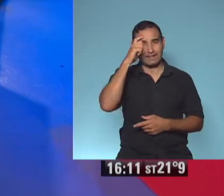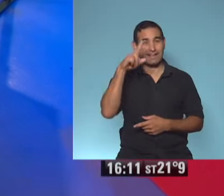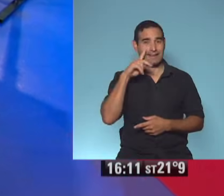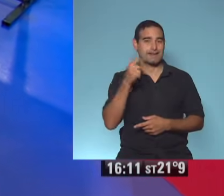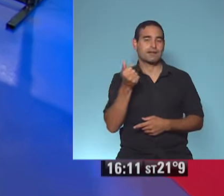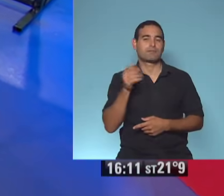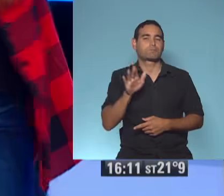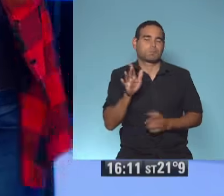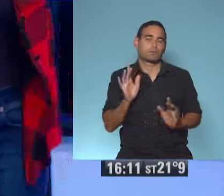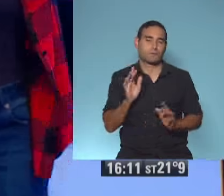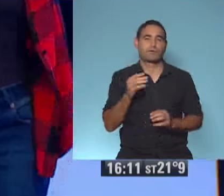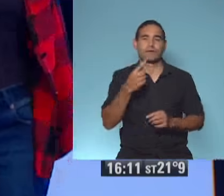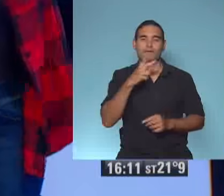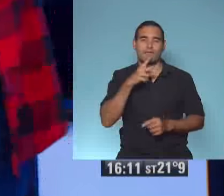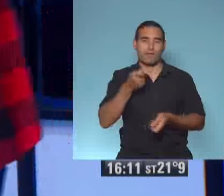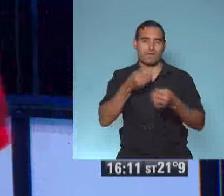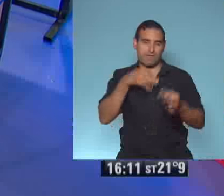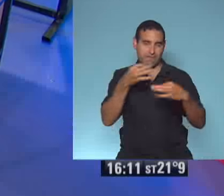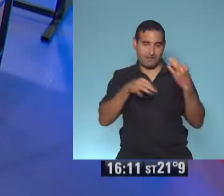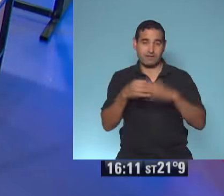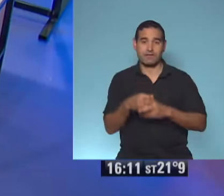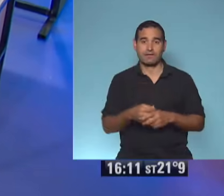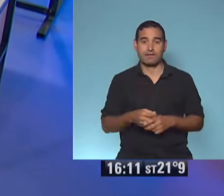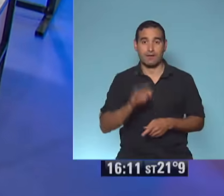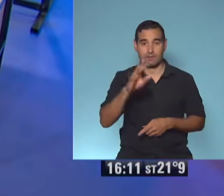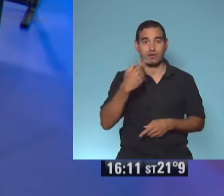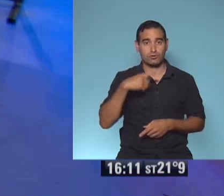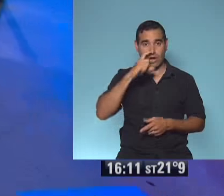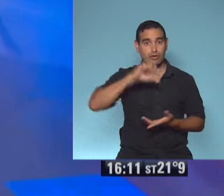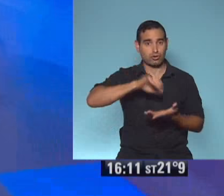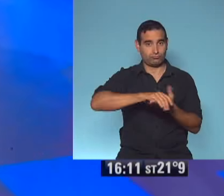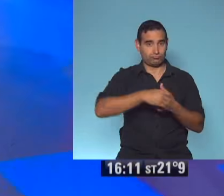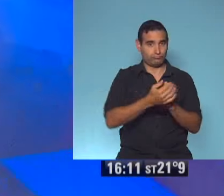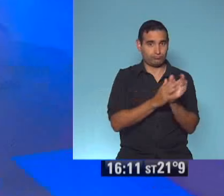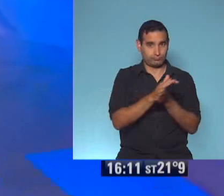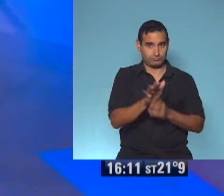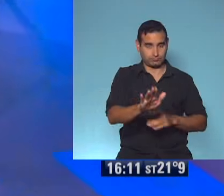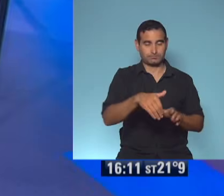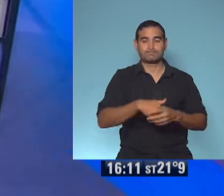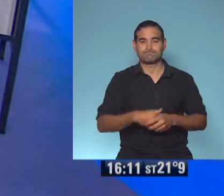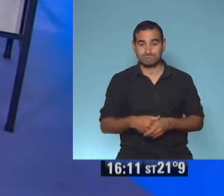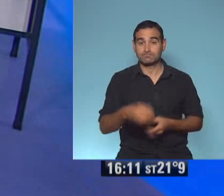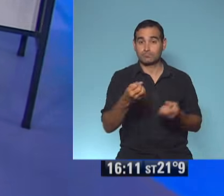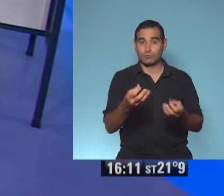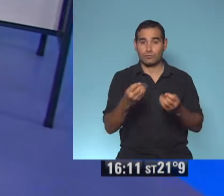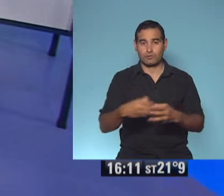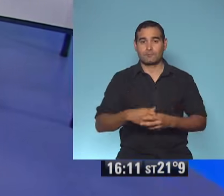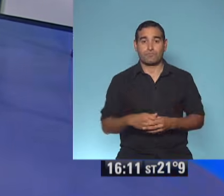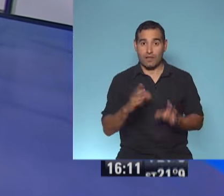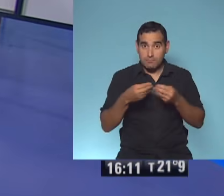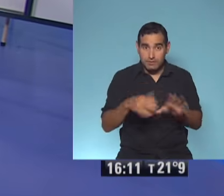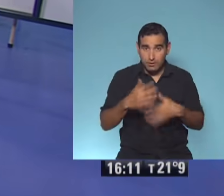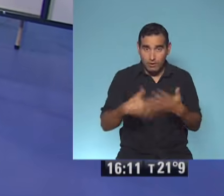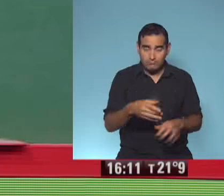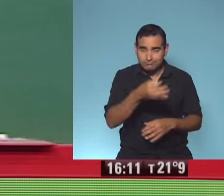verdulera. Me voy a poner un poquito de alcohol en gel. Muy bien. Vamos a empezar a jugar